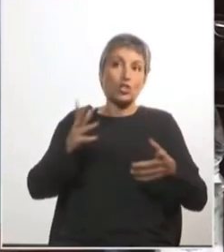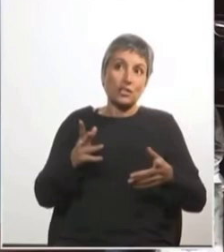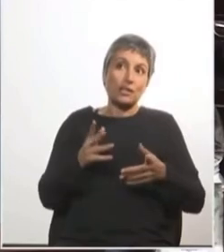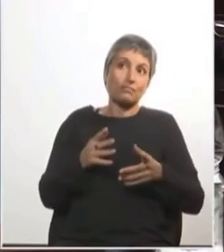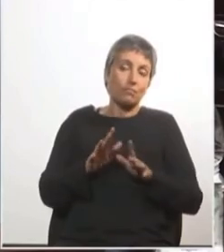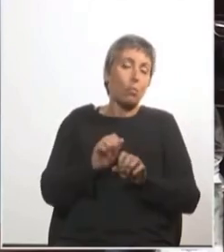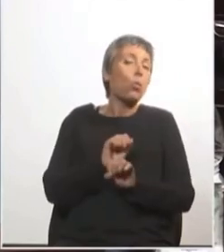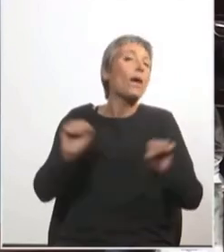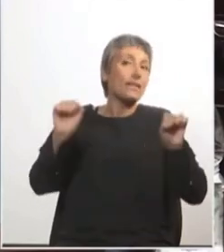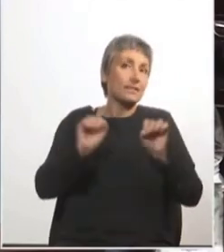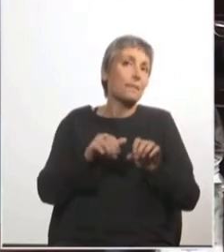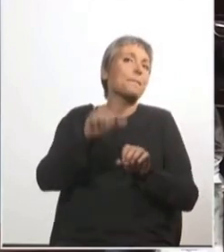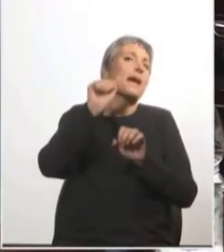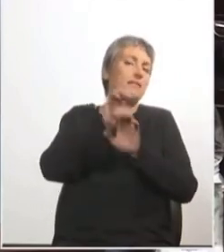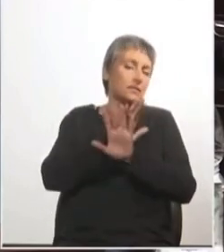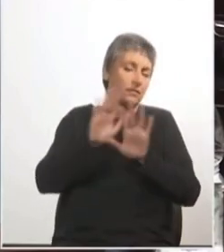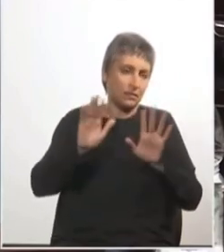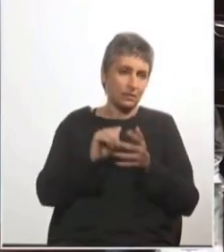menos.